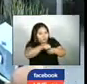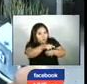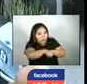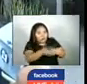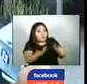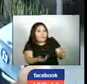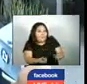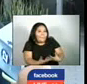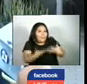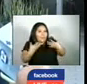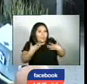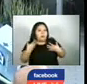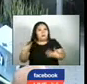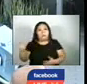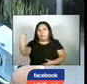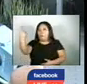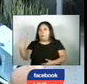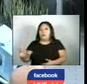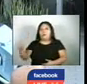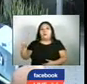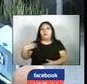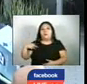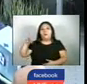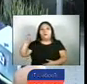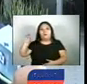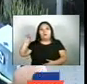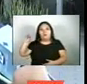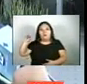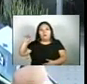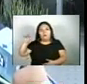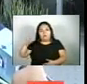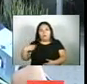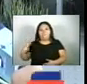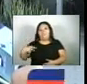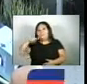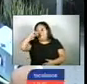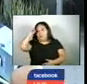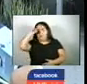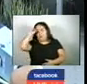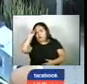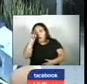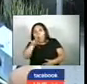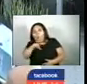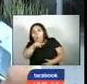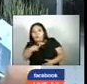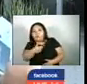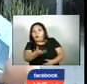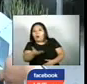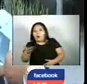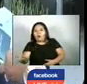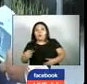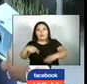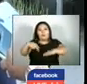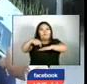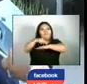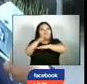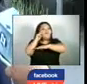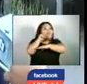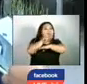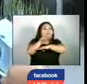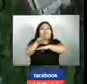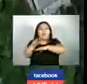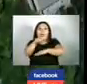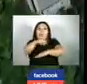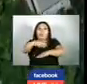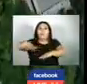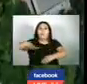lo manifestaba el ministro Romeo y además también estamos trabajando para otros diseños de otros miradores que queremos hacer en toda esta